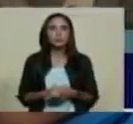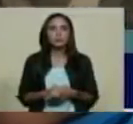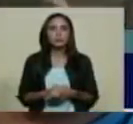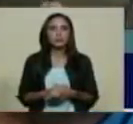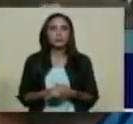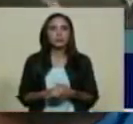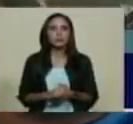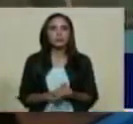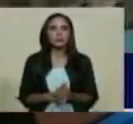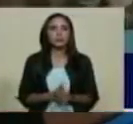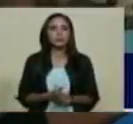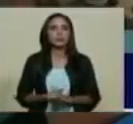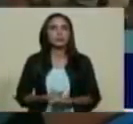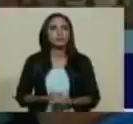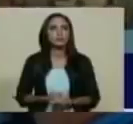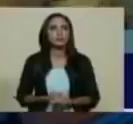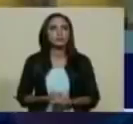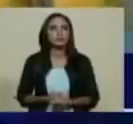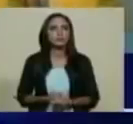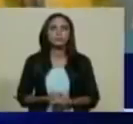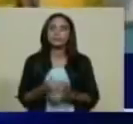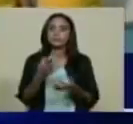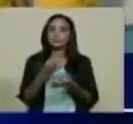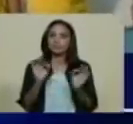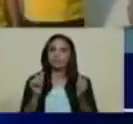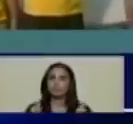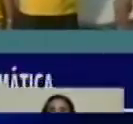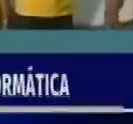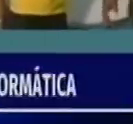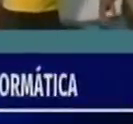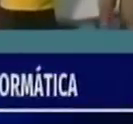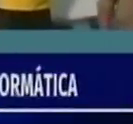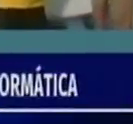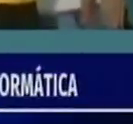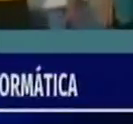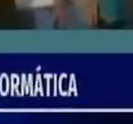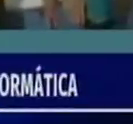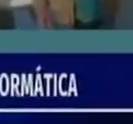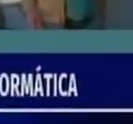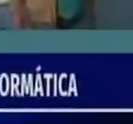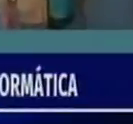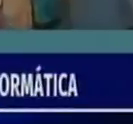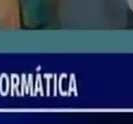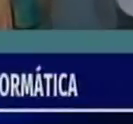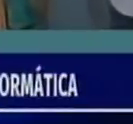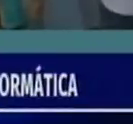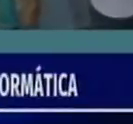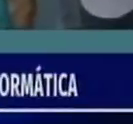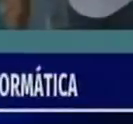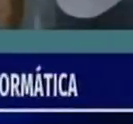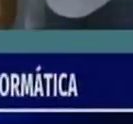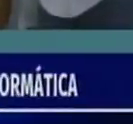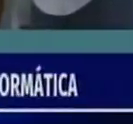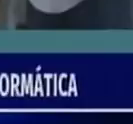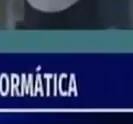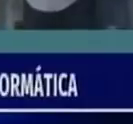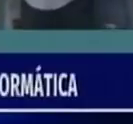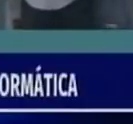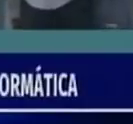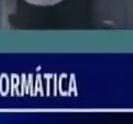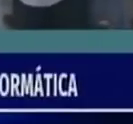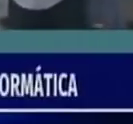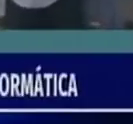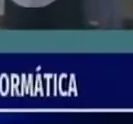Adelante, presidente. Bueno, perfecto. Desde aquí le damos un aplauso y nuestro abrazo a la nueva